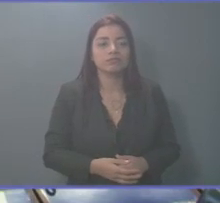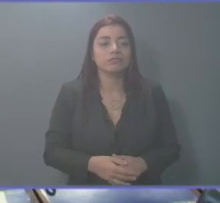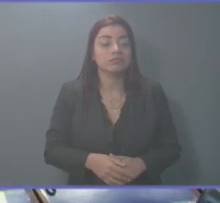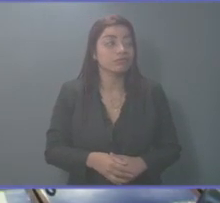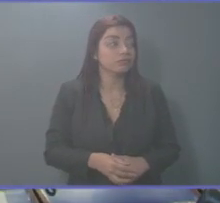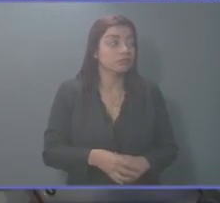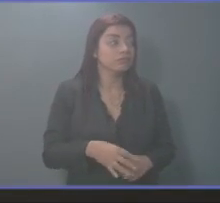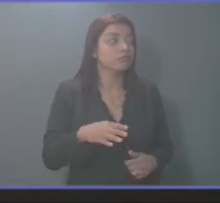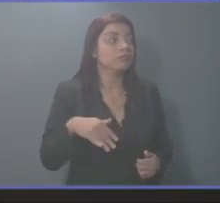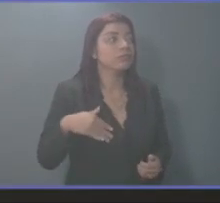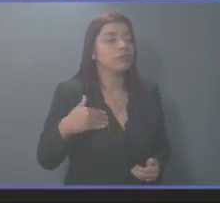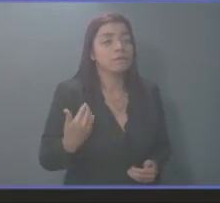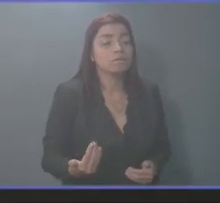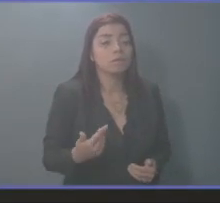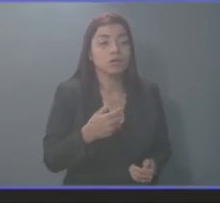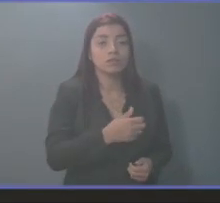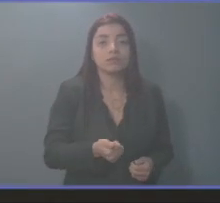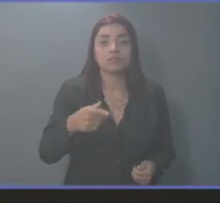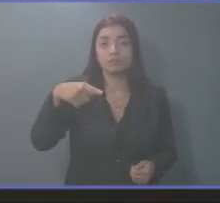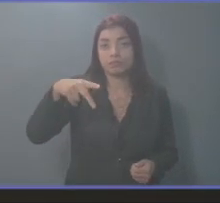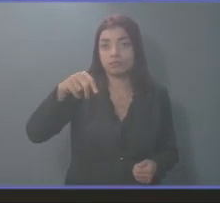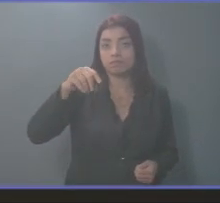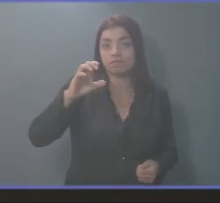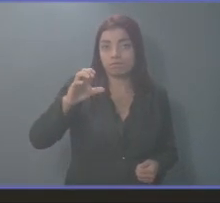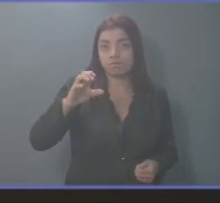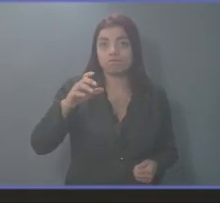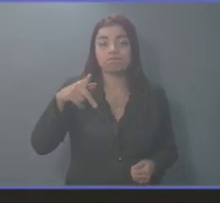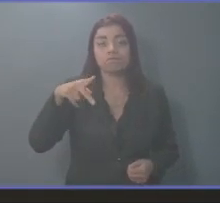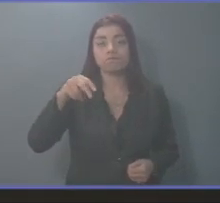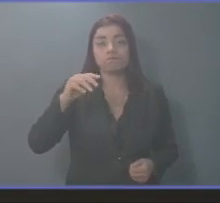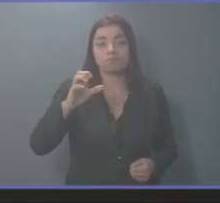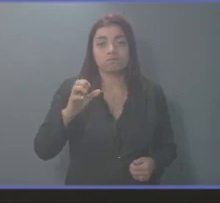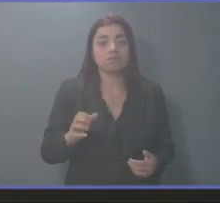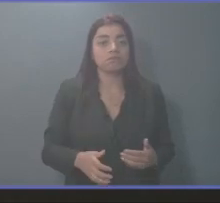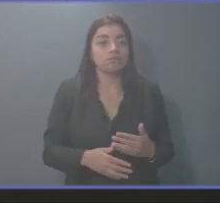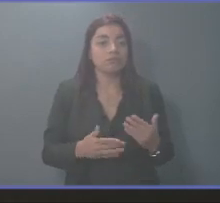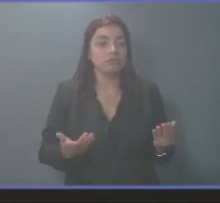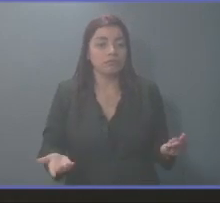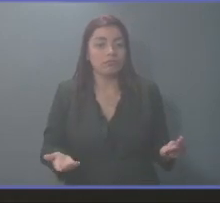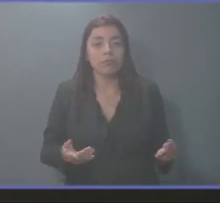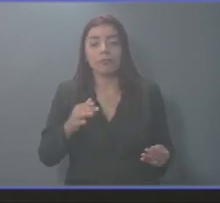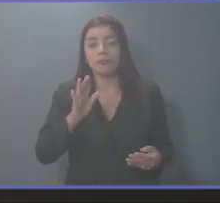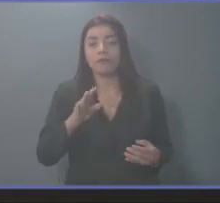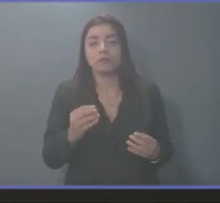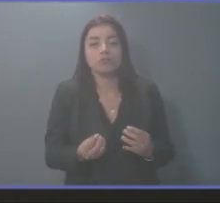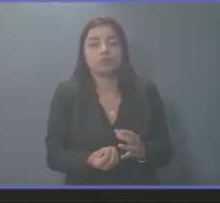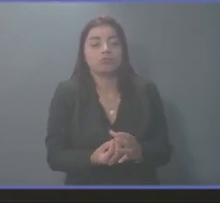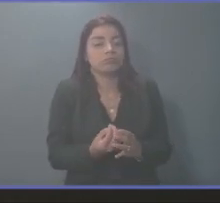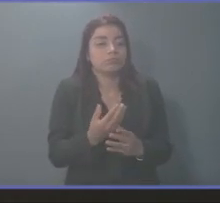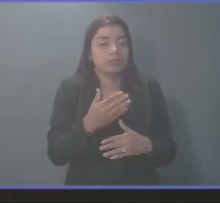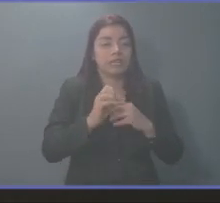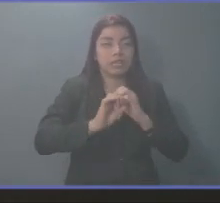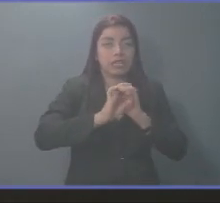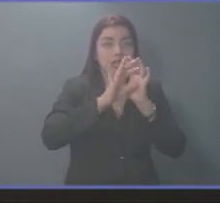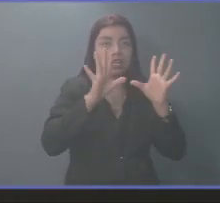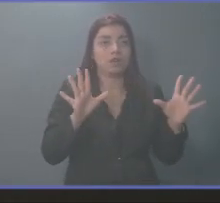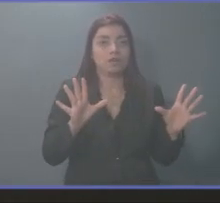y la razón de ser de la Policía Nacional Civil. Su origen, como está claro,